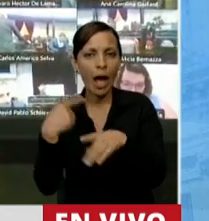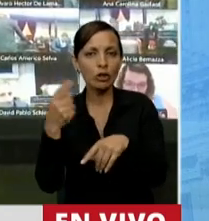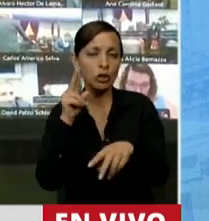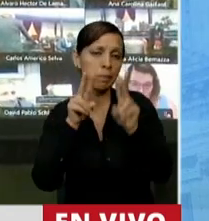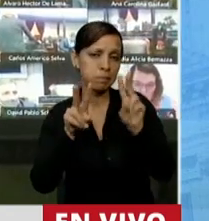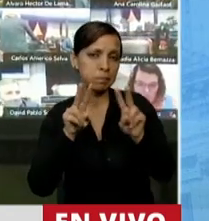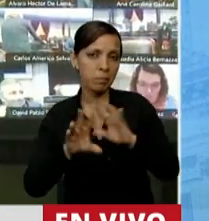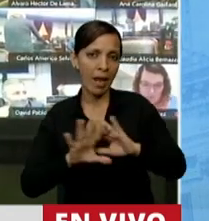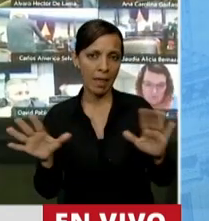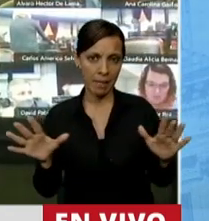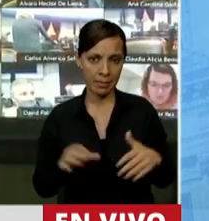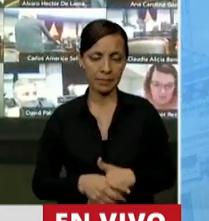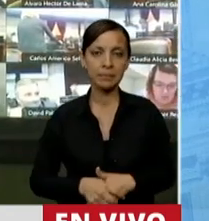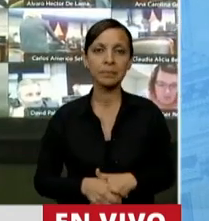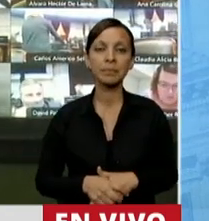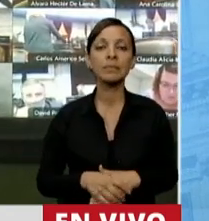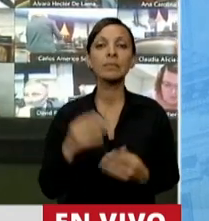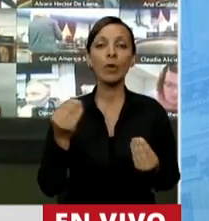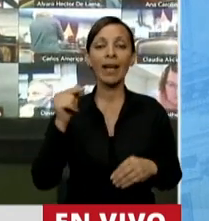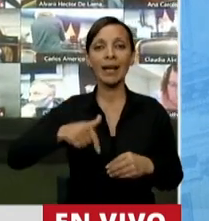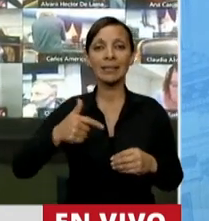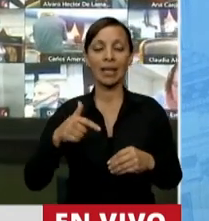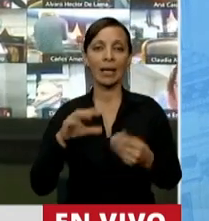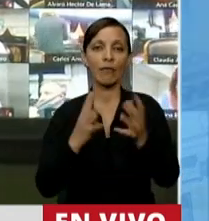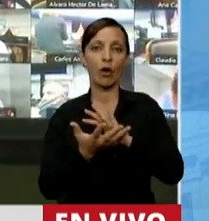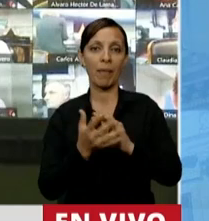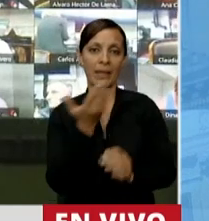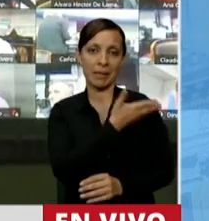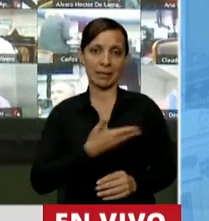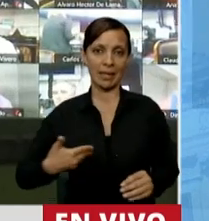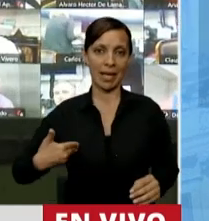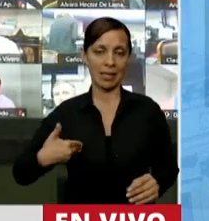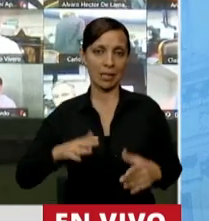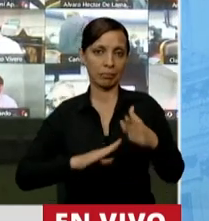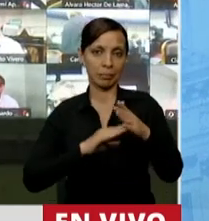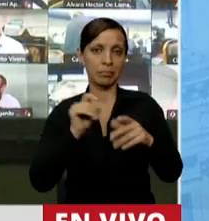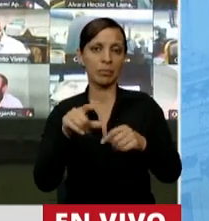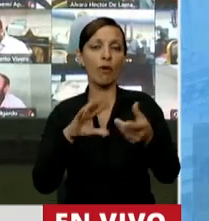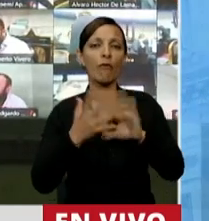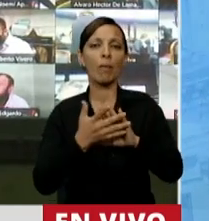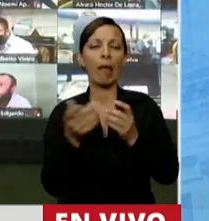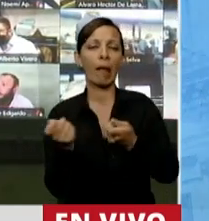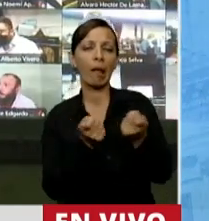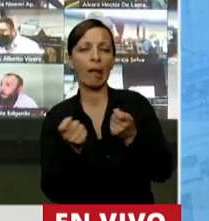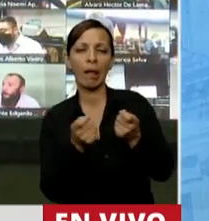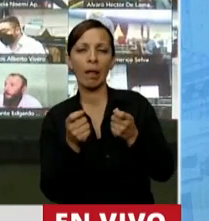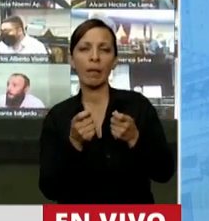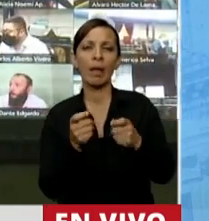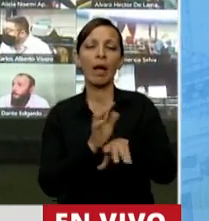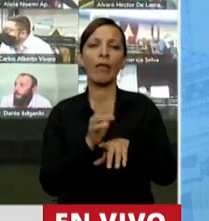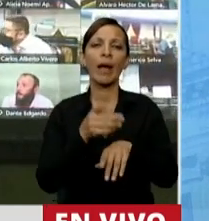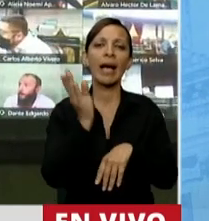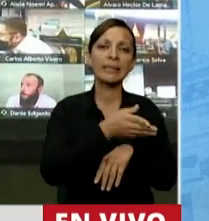vemos. Porque en este sistema presidencialista que tiene la Argentina, con el juego perverso del látigo y la